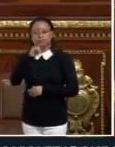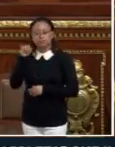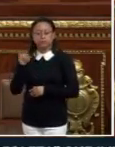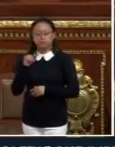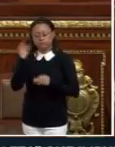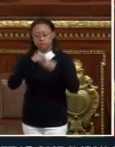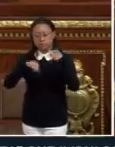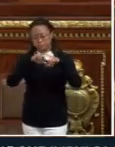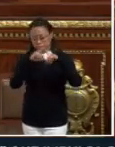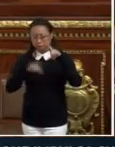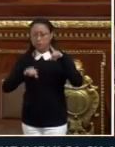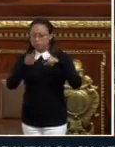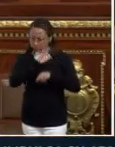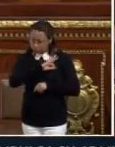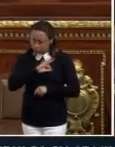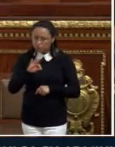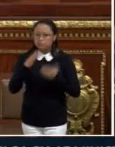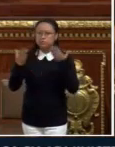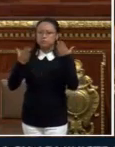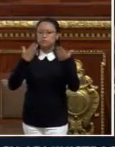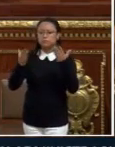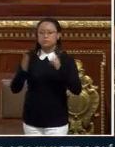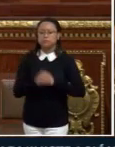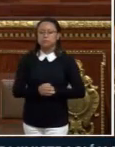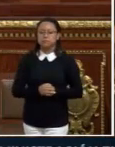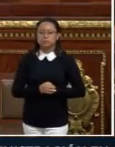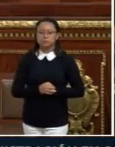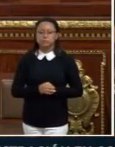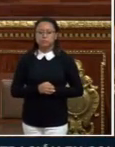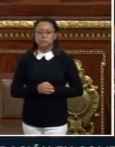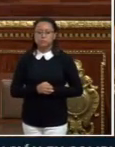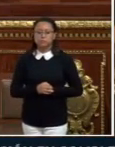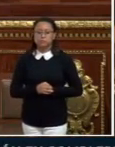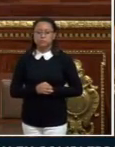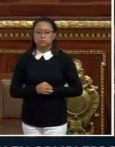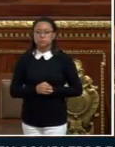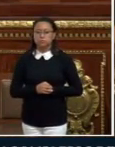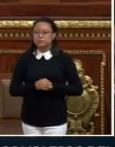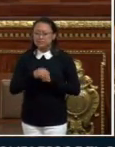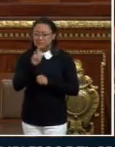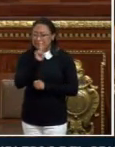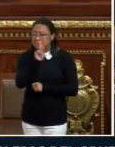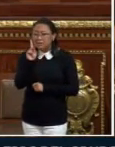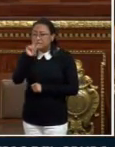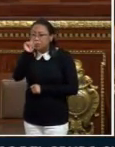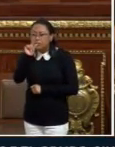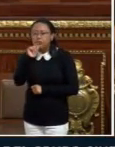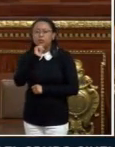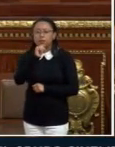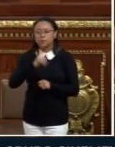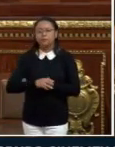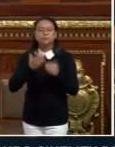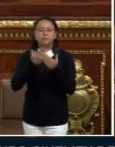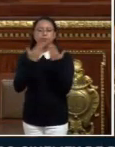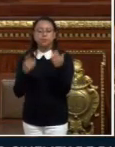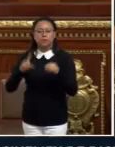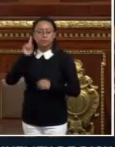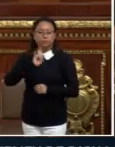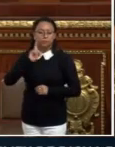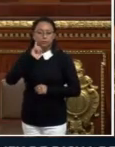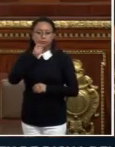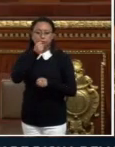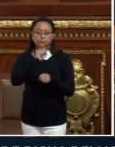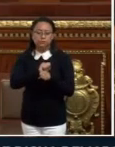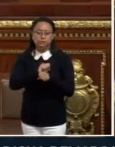veras compárenlo. No se acercan, pero ni a las rodillas. Hablemos de Ingrid Gómez Arasíbar, la secretaria de las